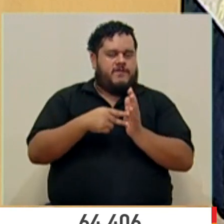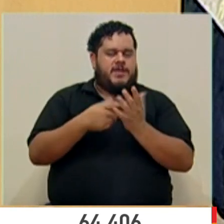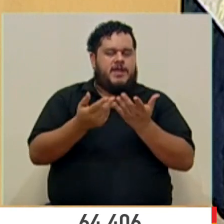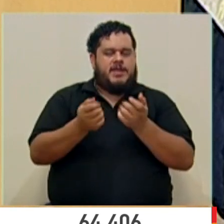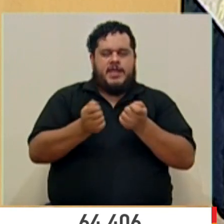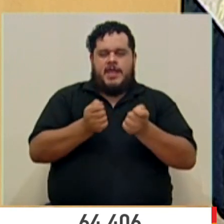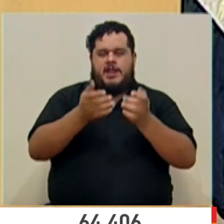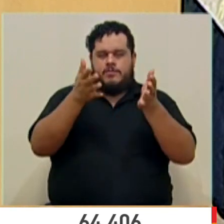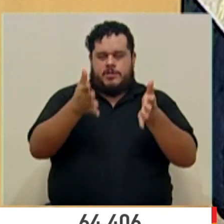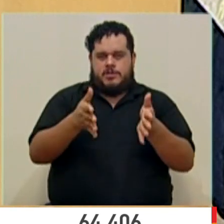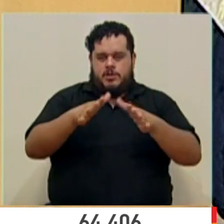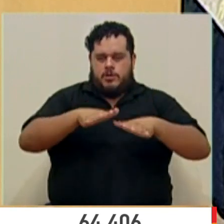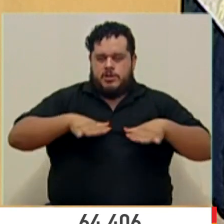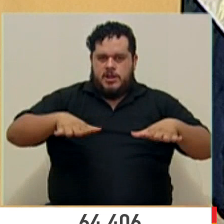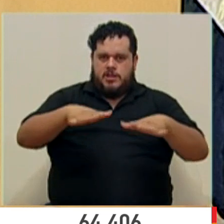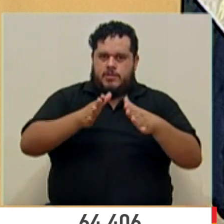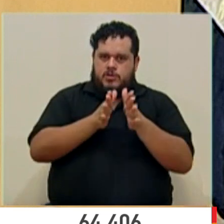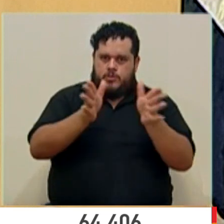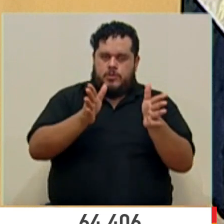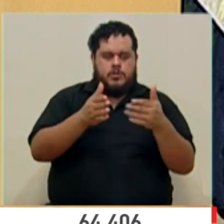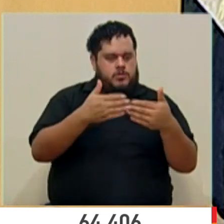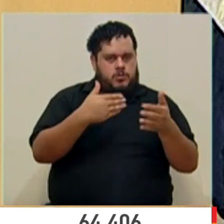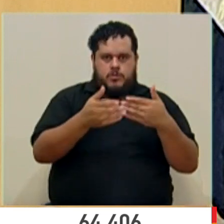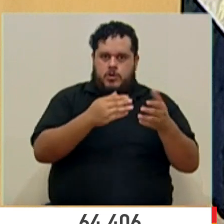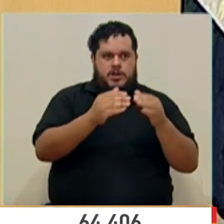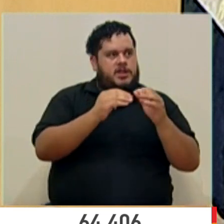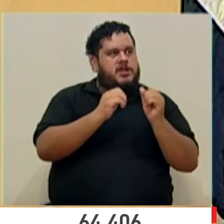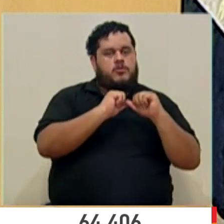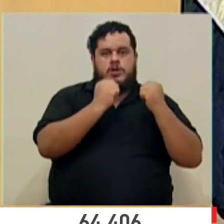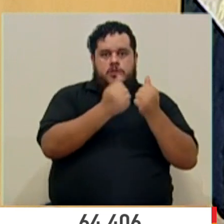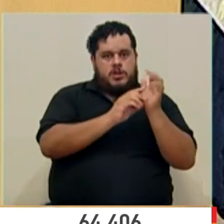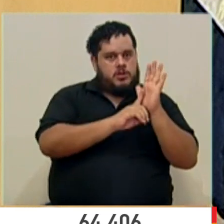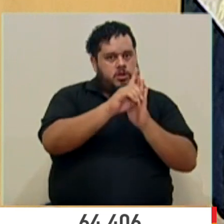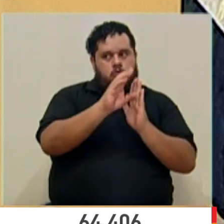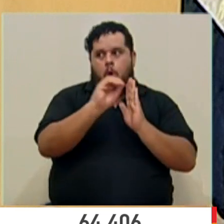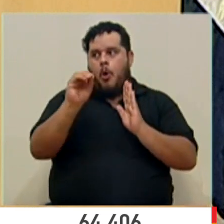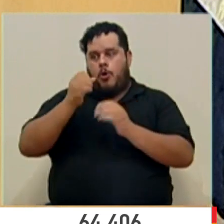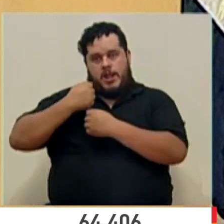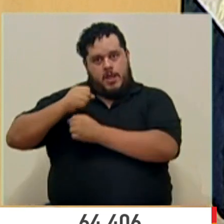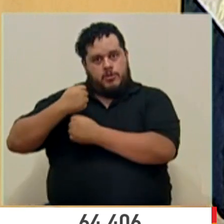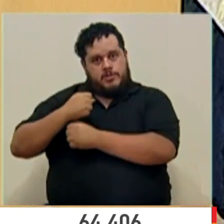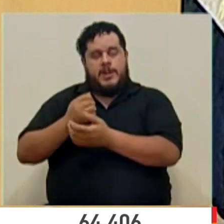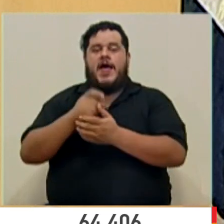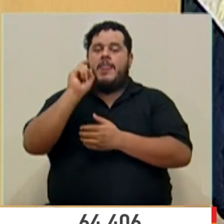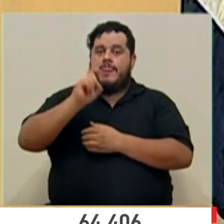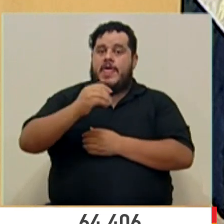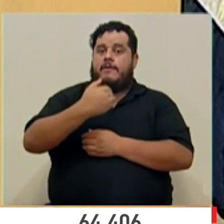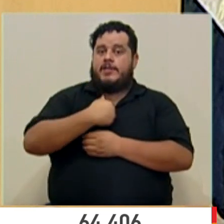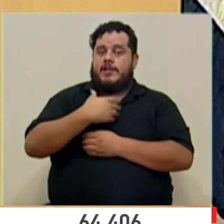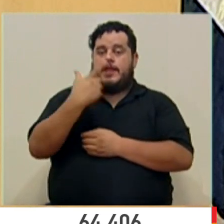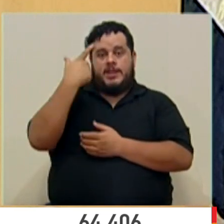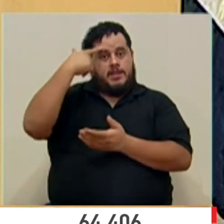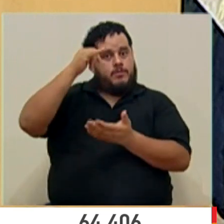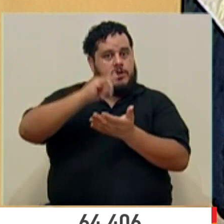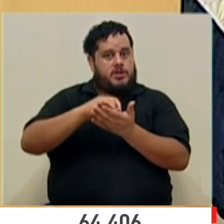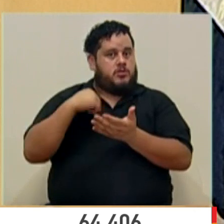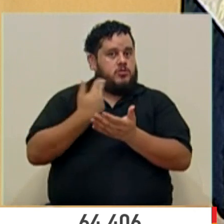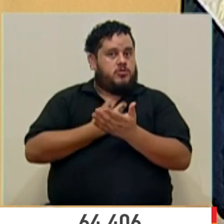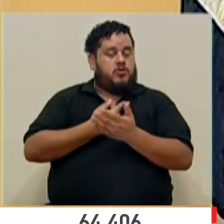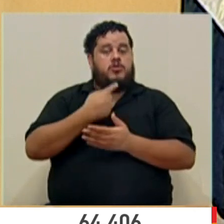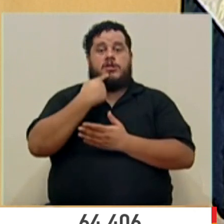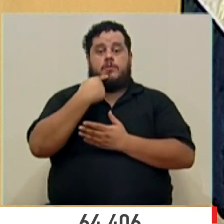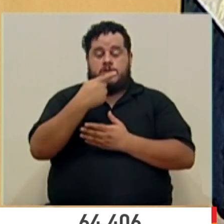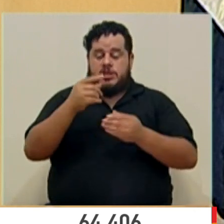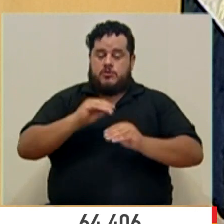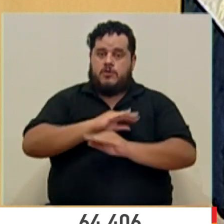administrador del espacio público, sea una asociación de desarrollo o una municipalidad, tiene que tener, y por eso hemos señalado